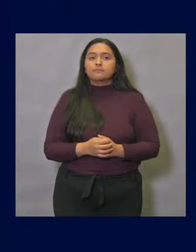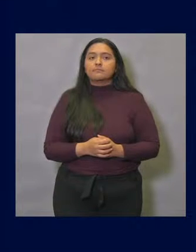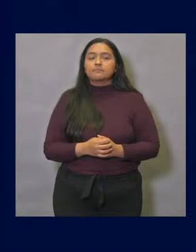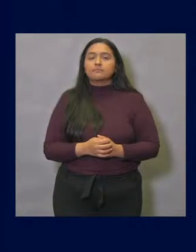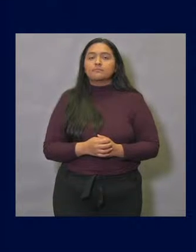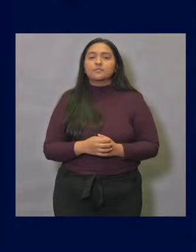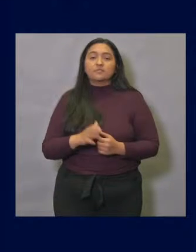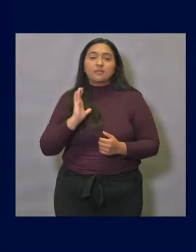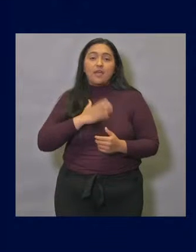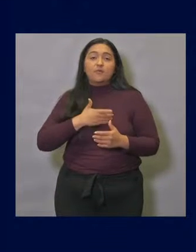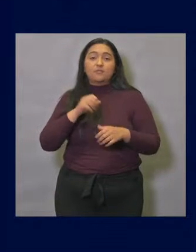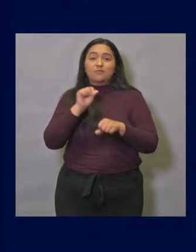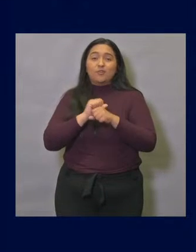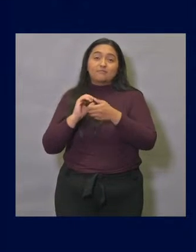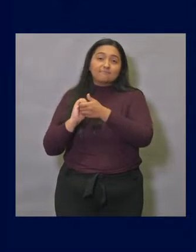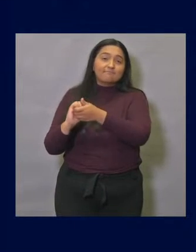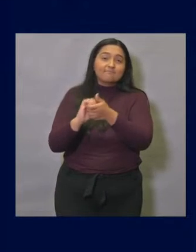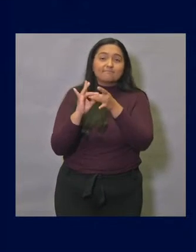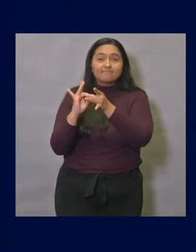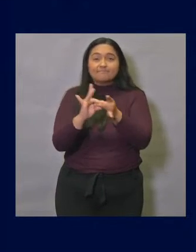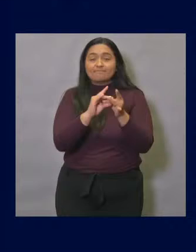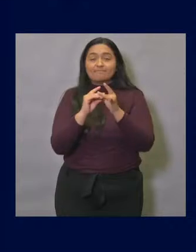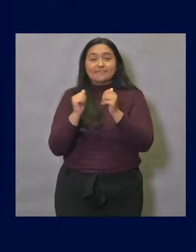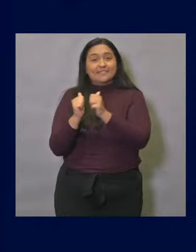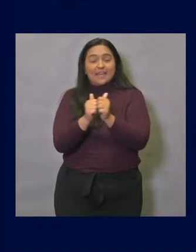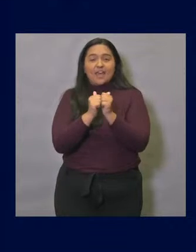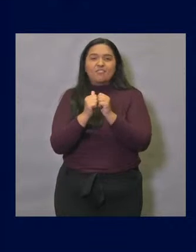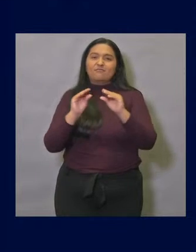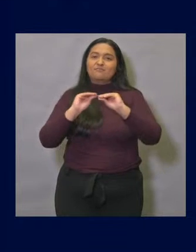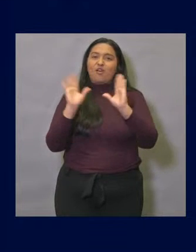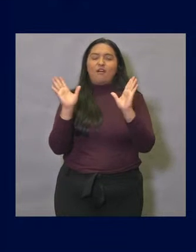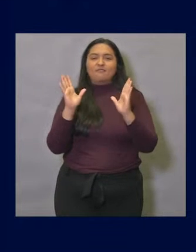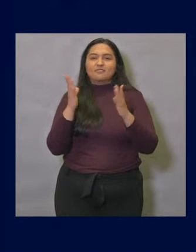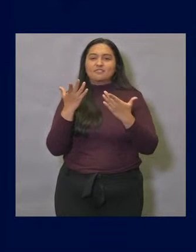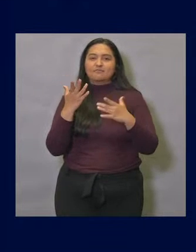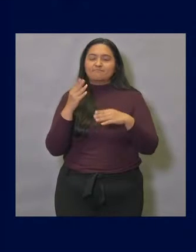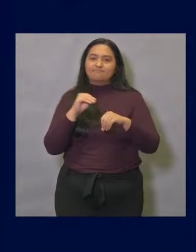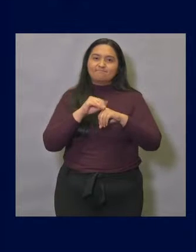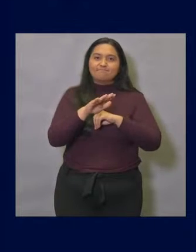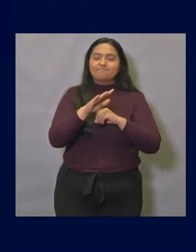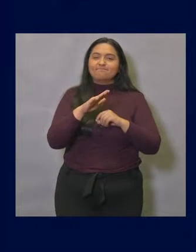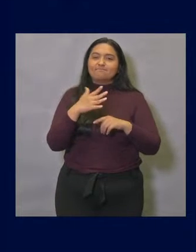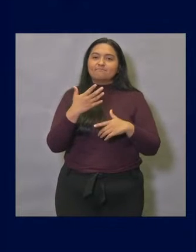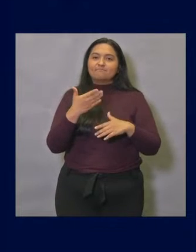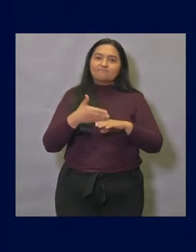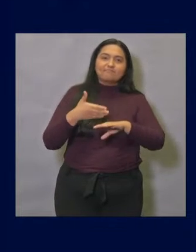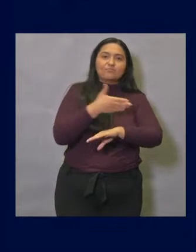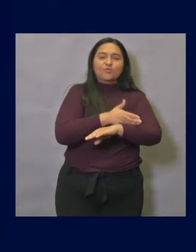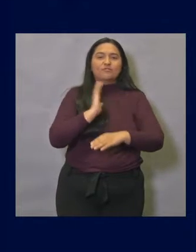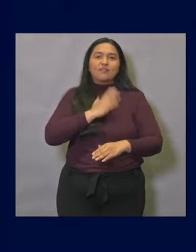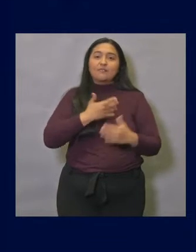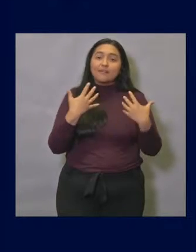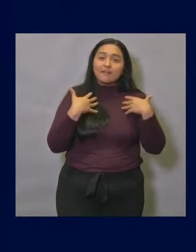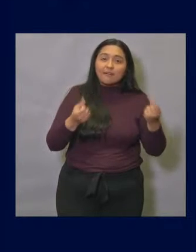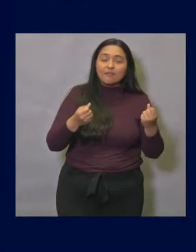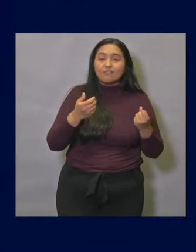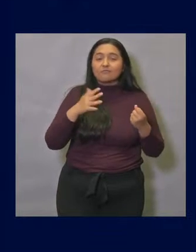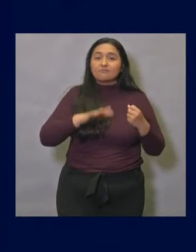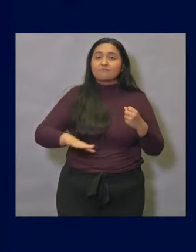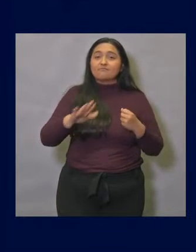que estamos haciendo juntos tiene un efecto tan profundo en la salud y el bienestar de las personas en todas nuestras